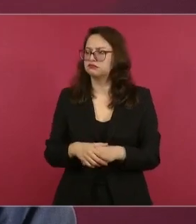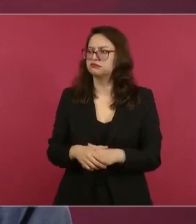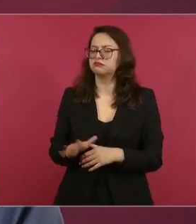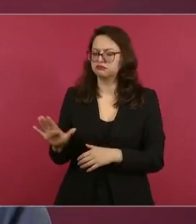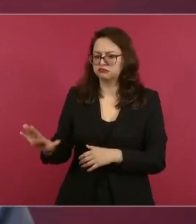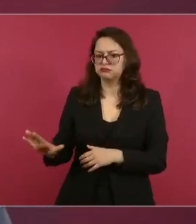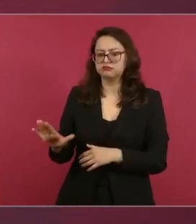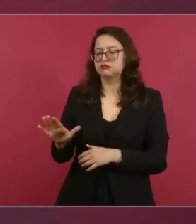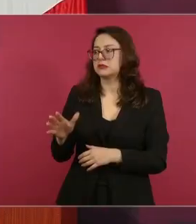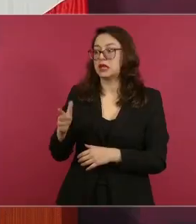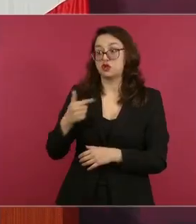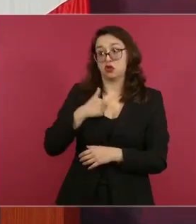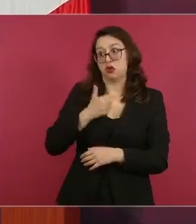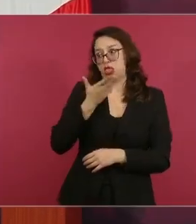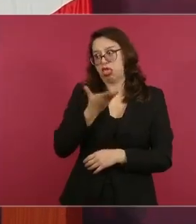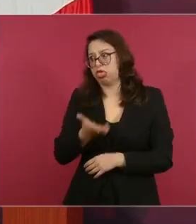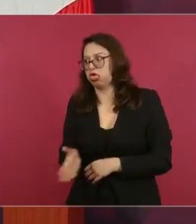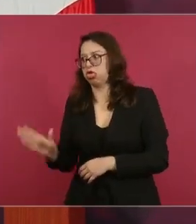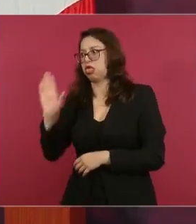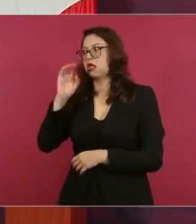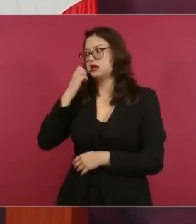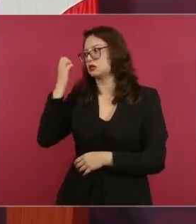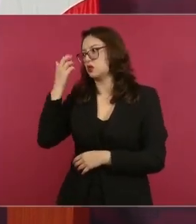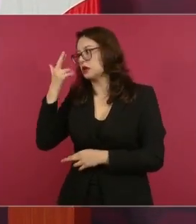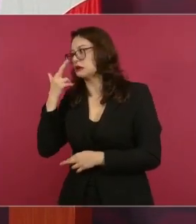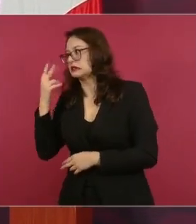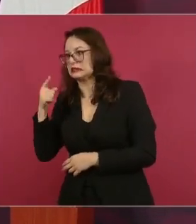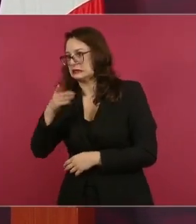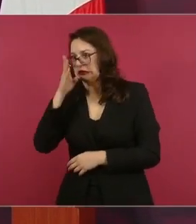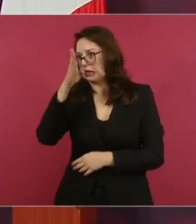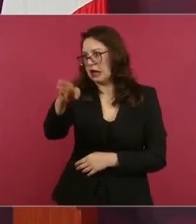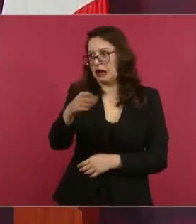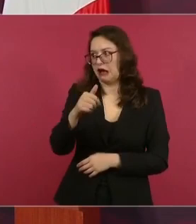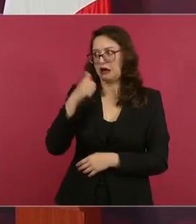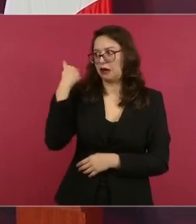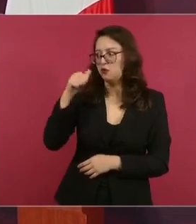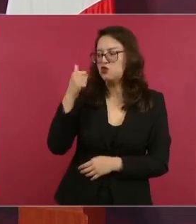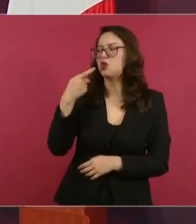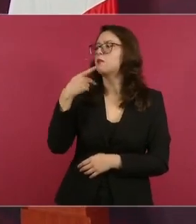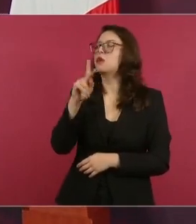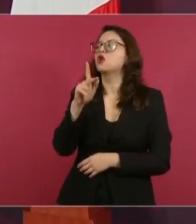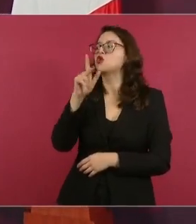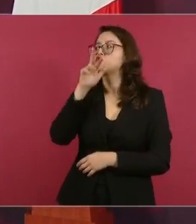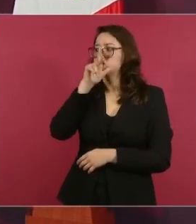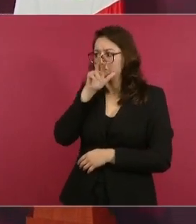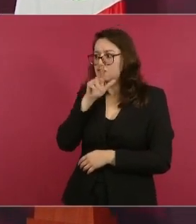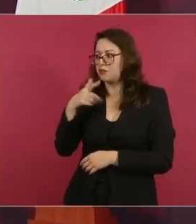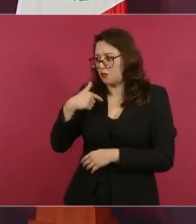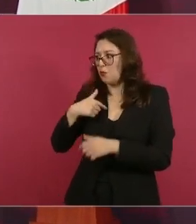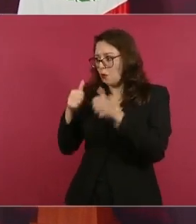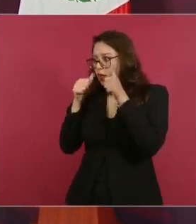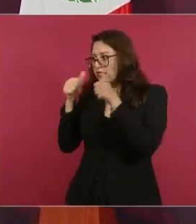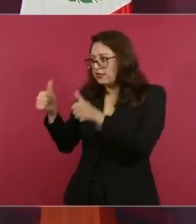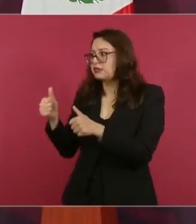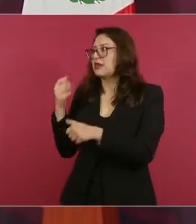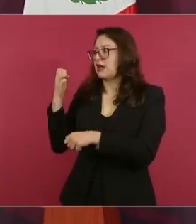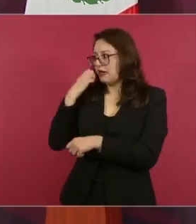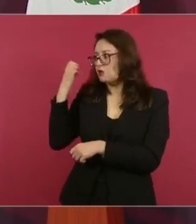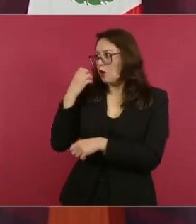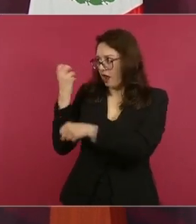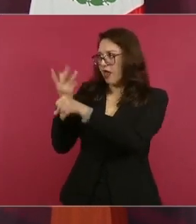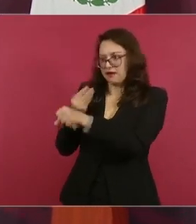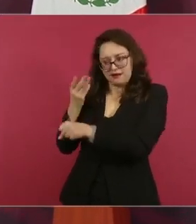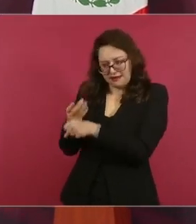Le dije que no podía, pero que lo íbamos a atender. No podía porque tenía que llegar a